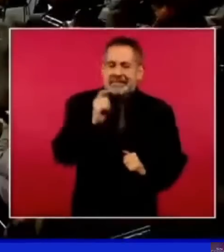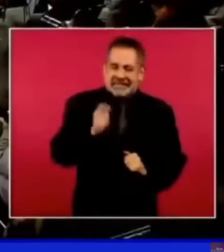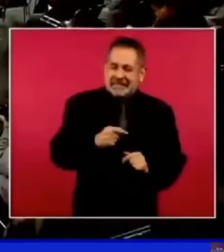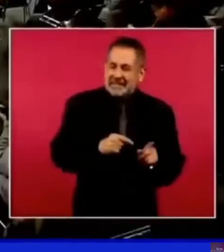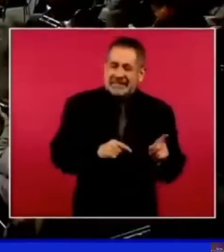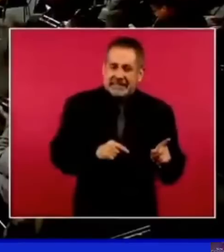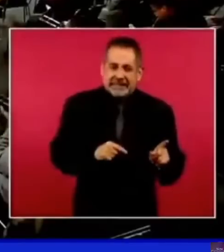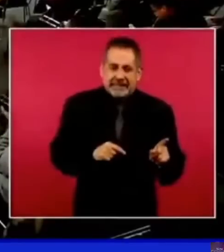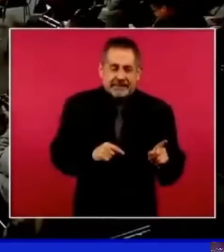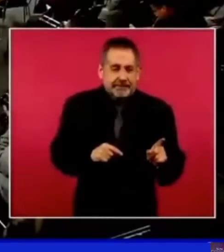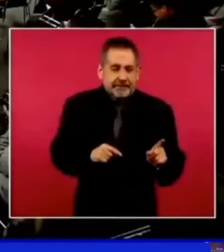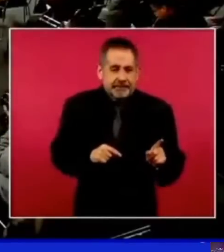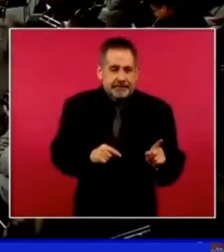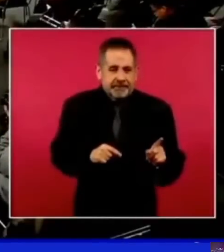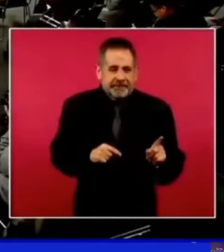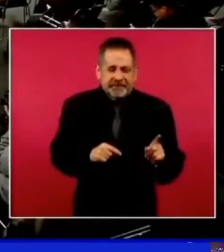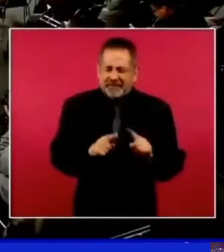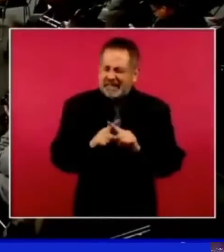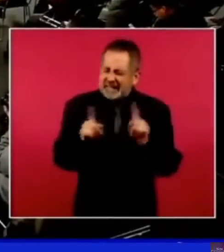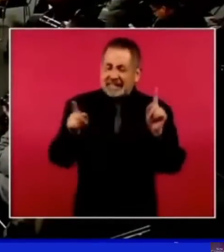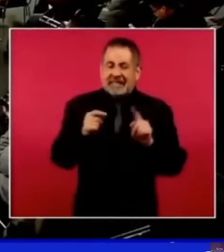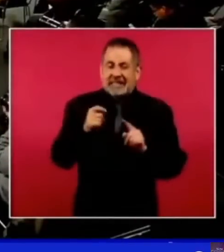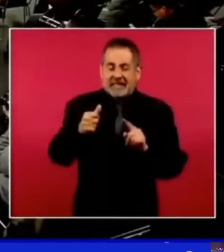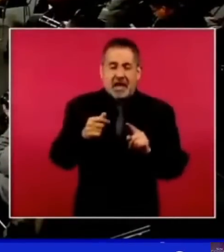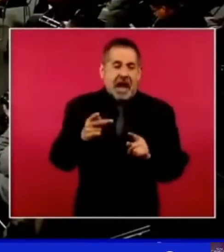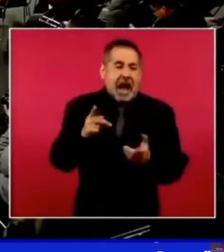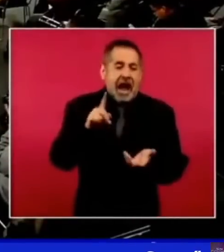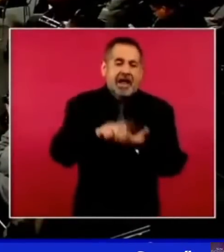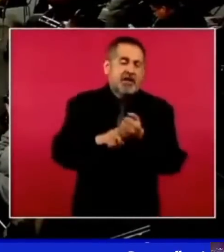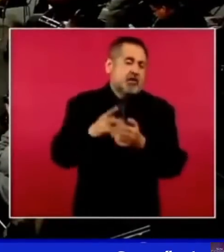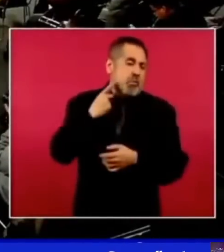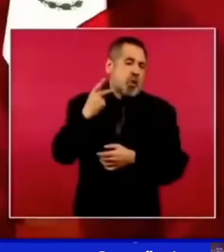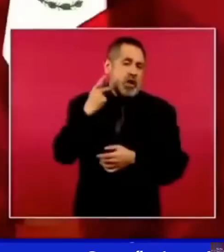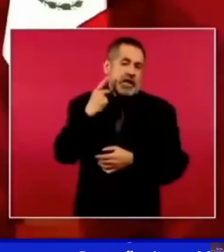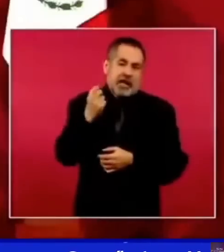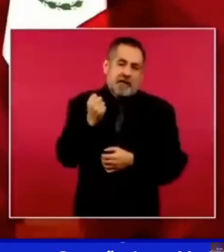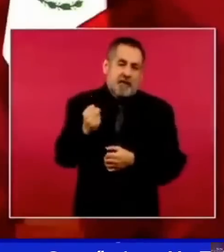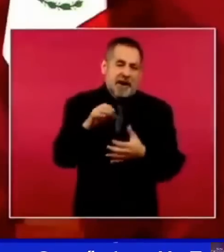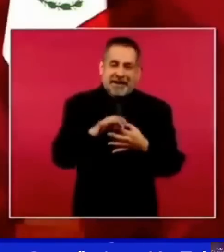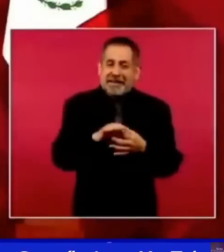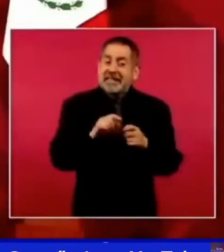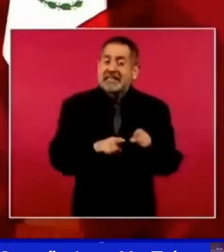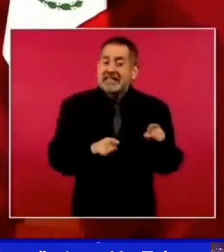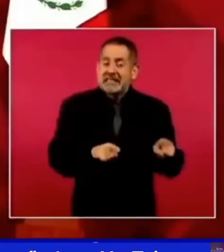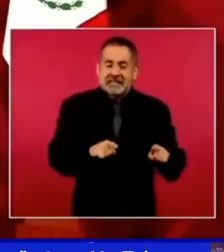tiene una connotación política,